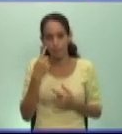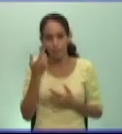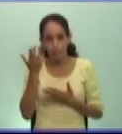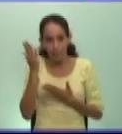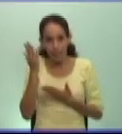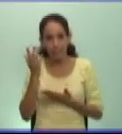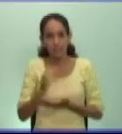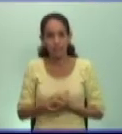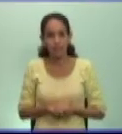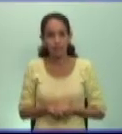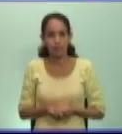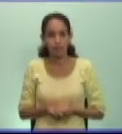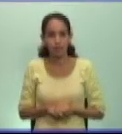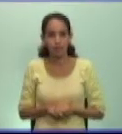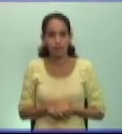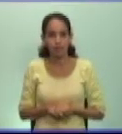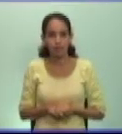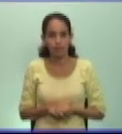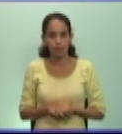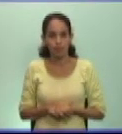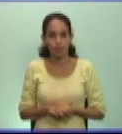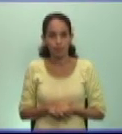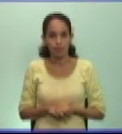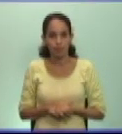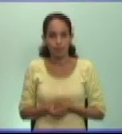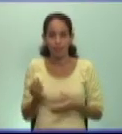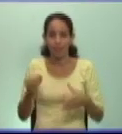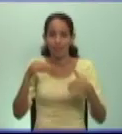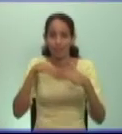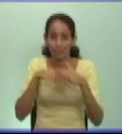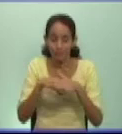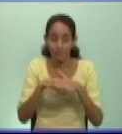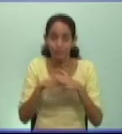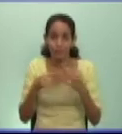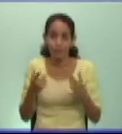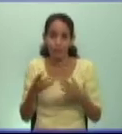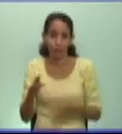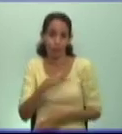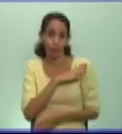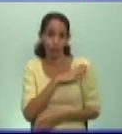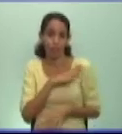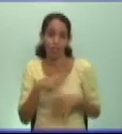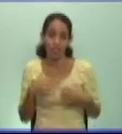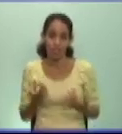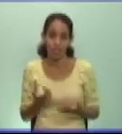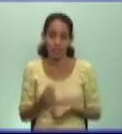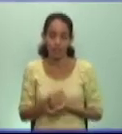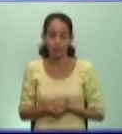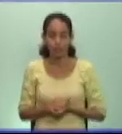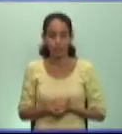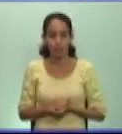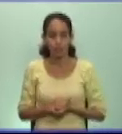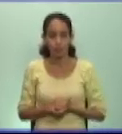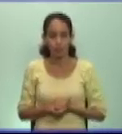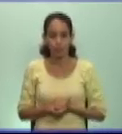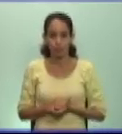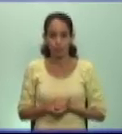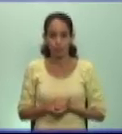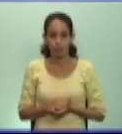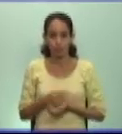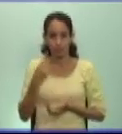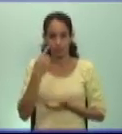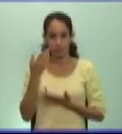actuación norteamericana. Las intervenciones militares, la aplicación de ese neoliberalismo, la intervención en Panamá en el